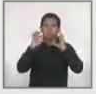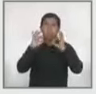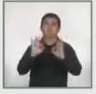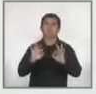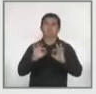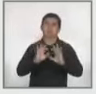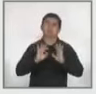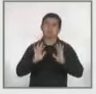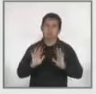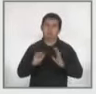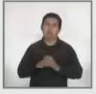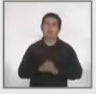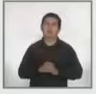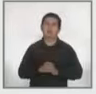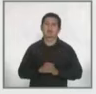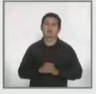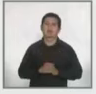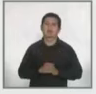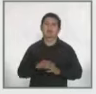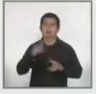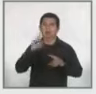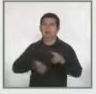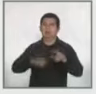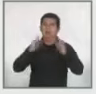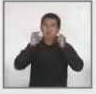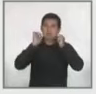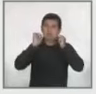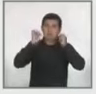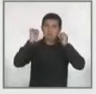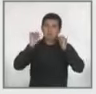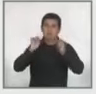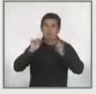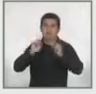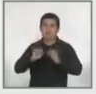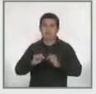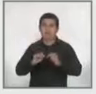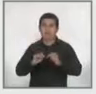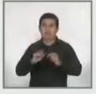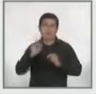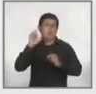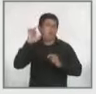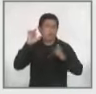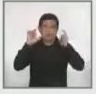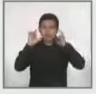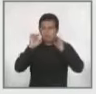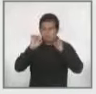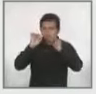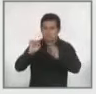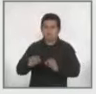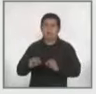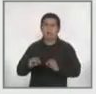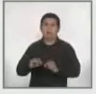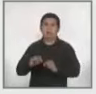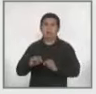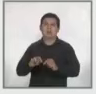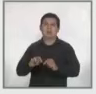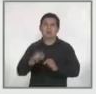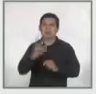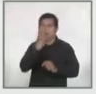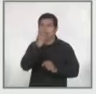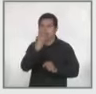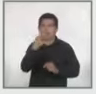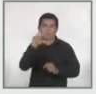totalidad. Al momento de quitarlo, tenemos que quitarlo tomándolo de las cintillas de la parte de atrás sin tocar el frente